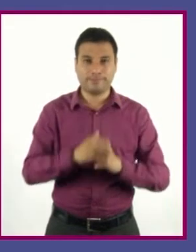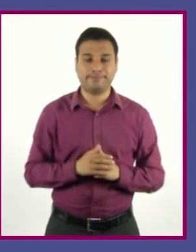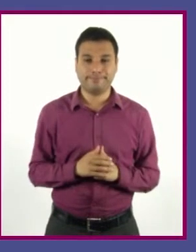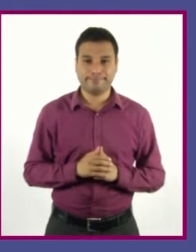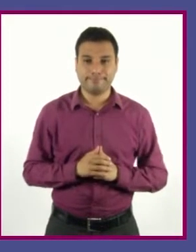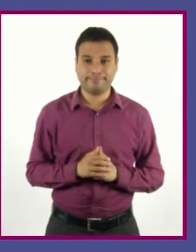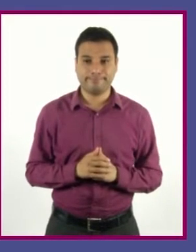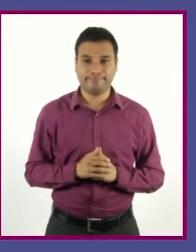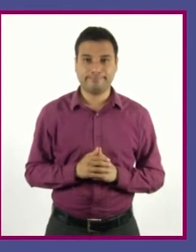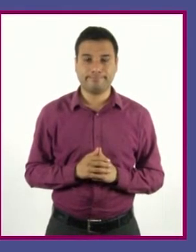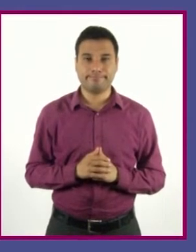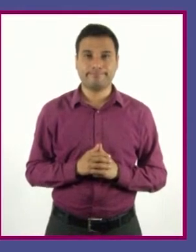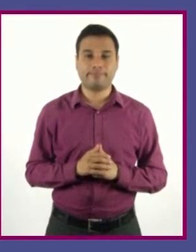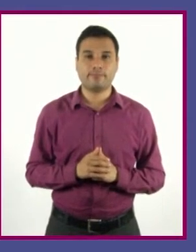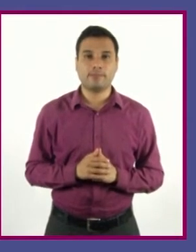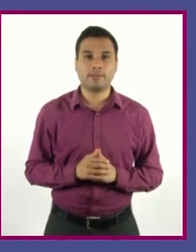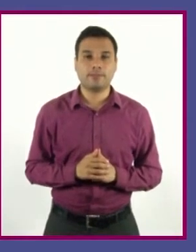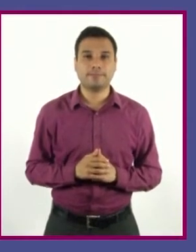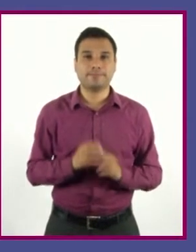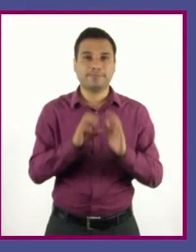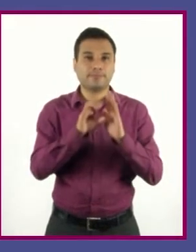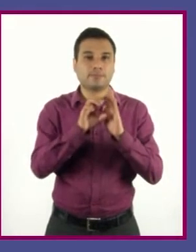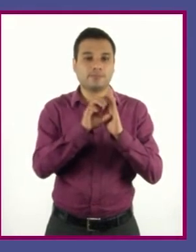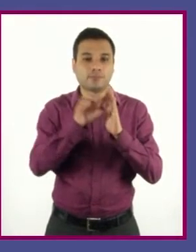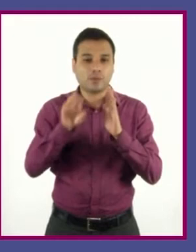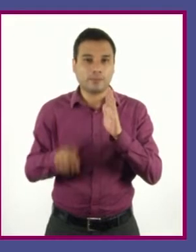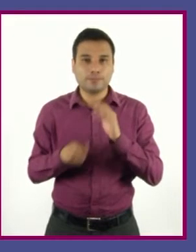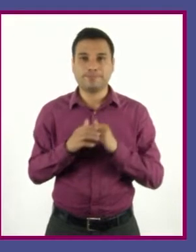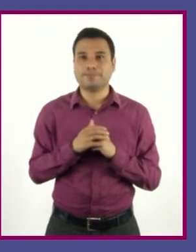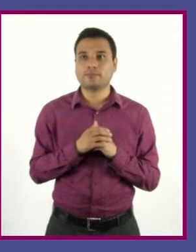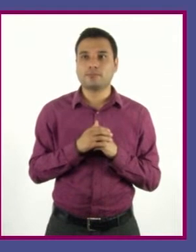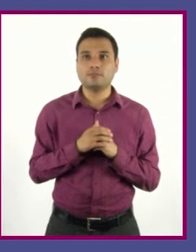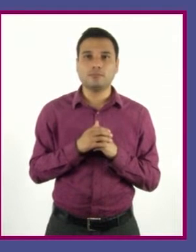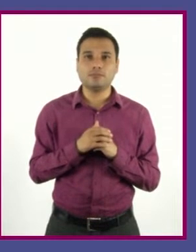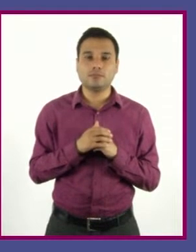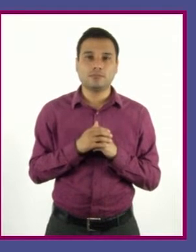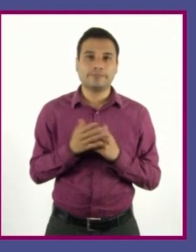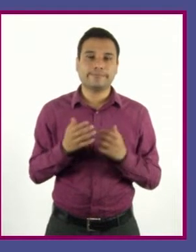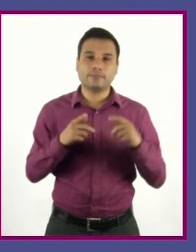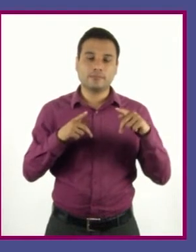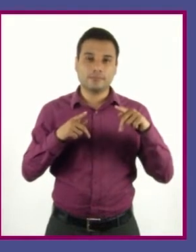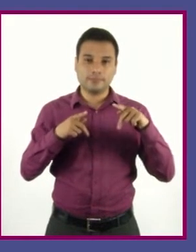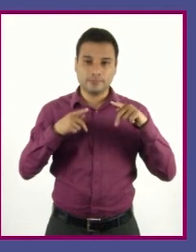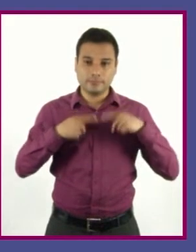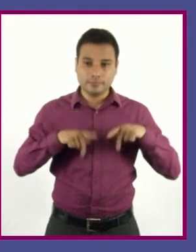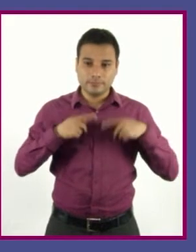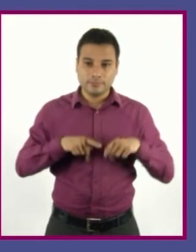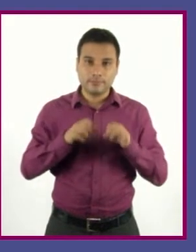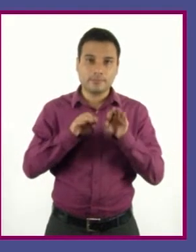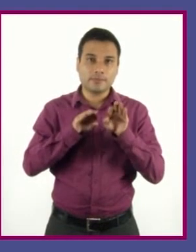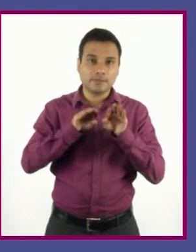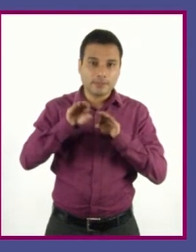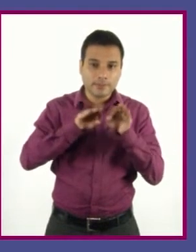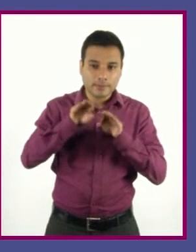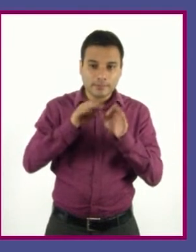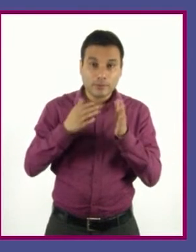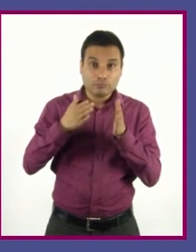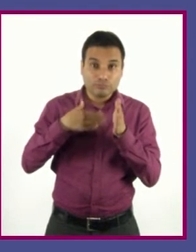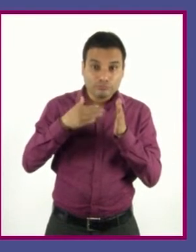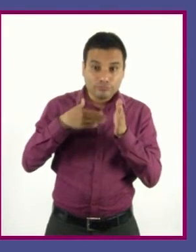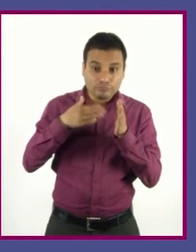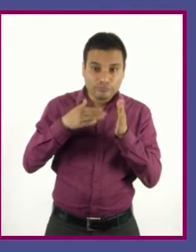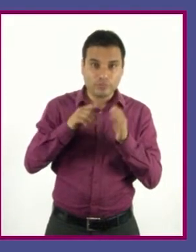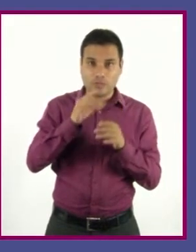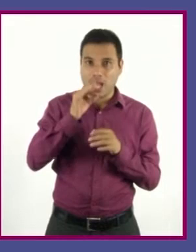Si tú vas a pasar por atrás de un cocinero que está ahí trabajando en la cocina caliente, hay que